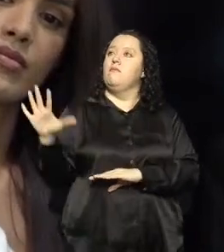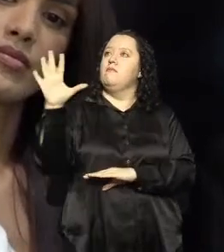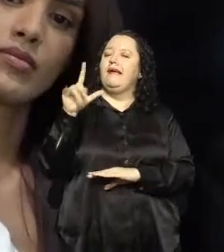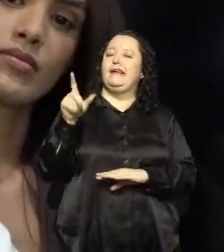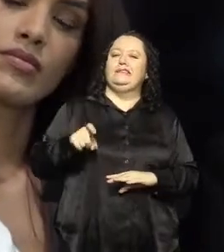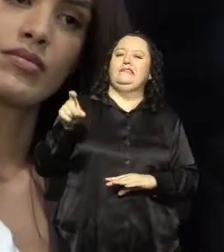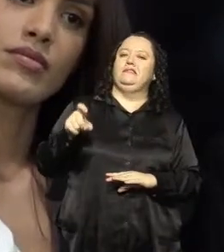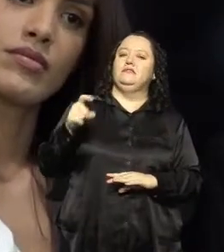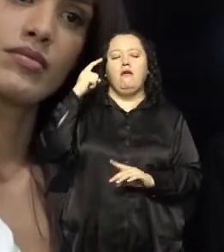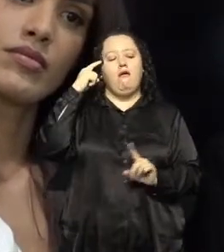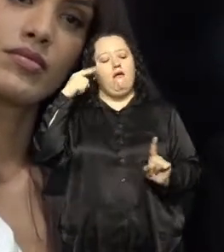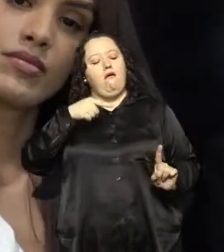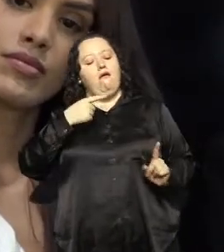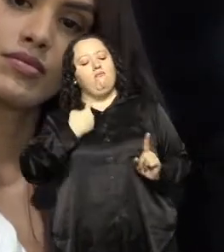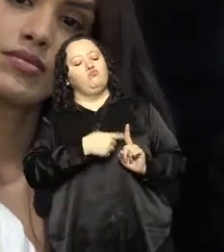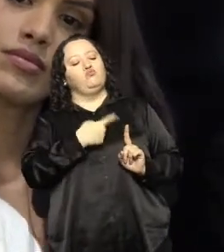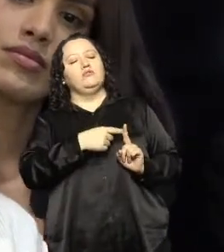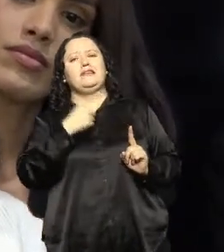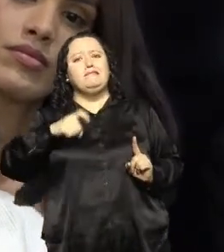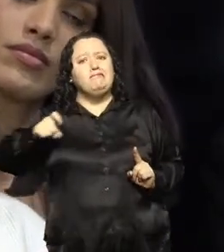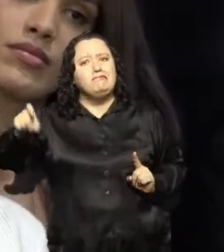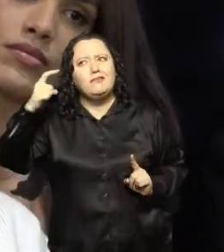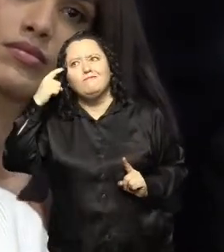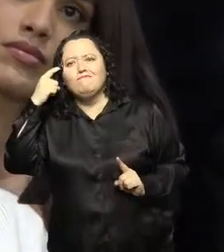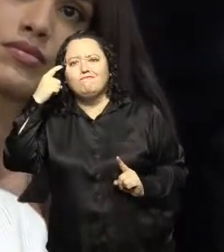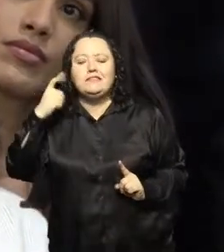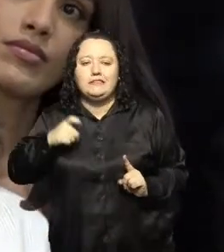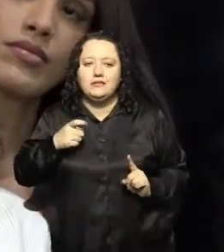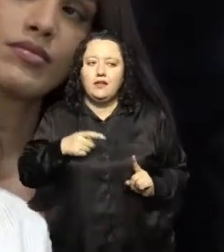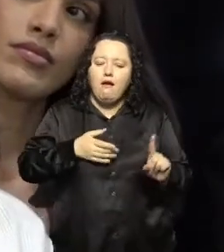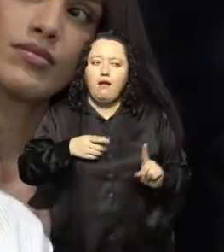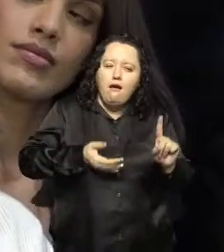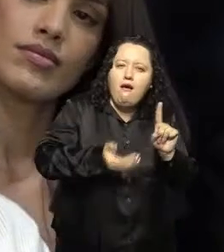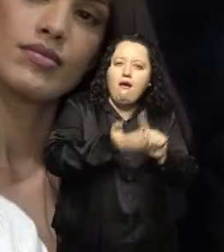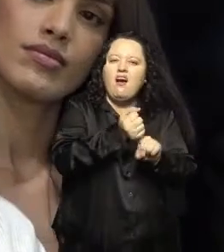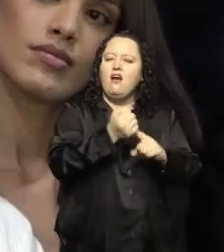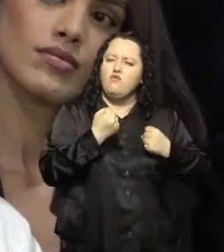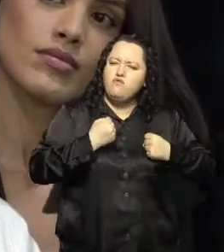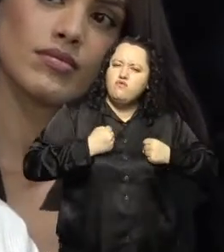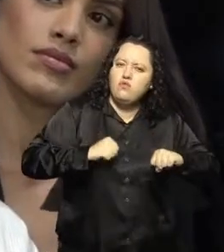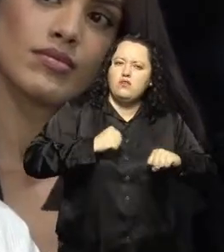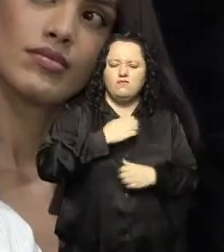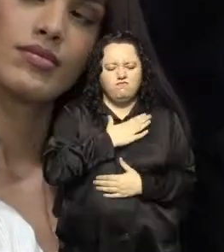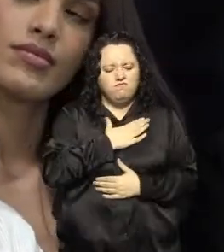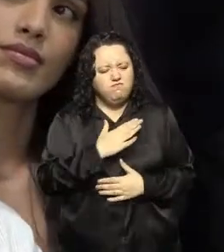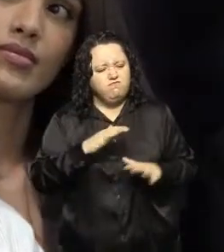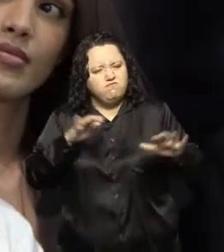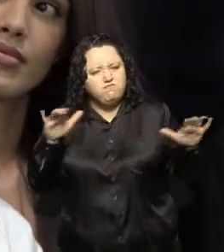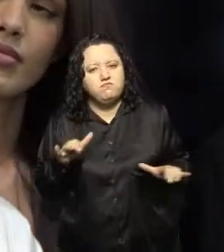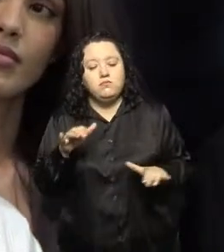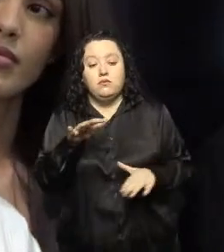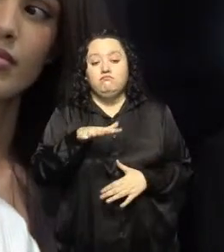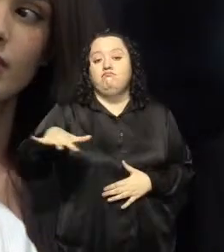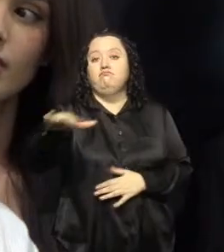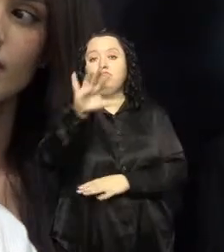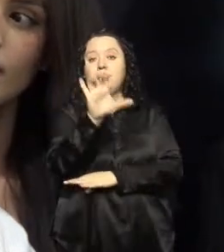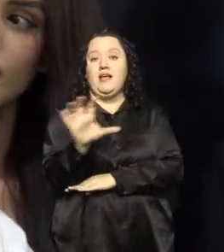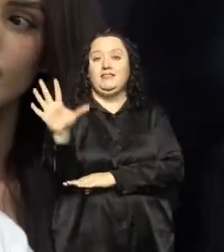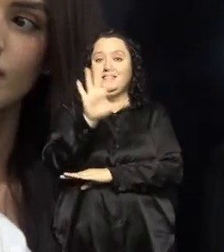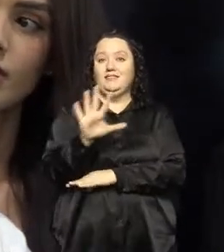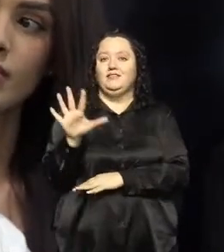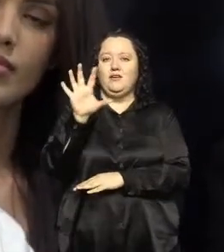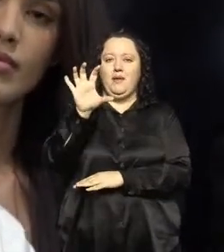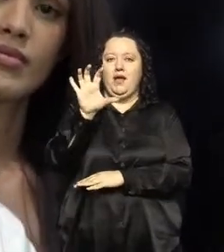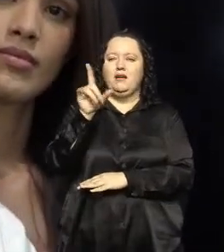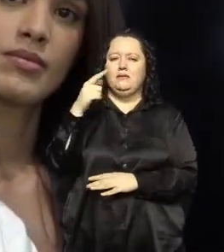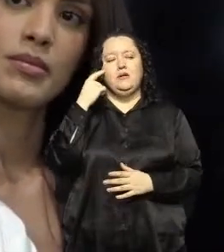necesitado de referentes. Es la celebración de las metas alcanzadas con esfuerzo y sacrificio para un país que muchas veces se